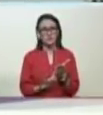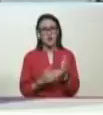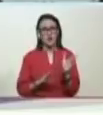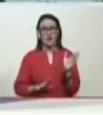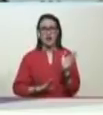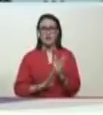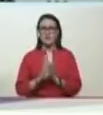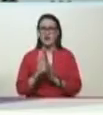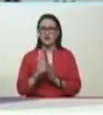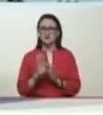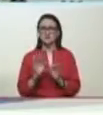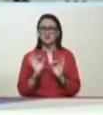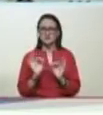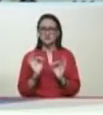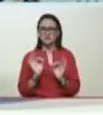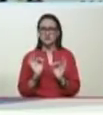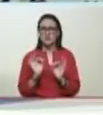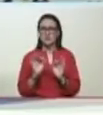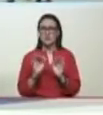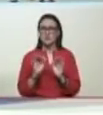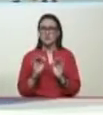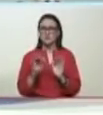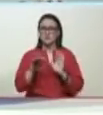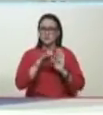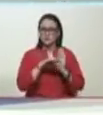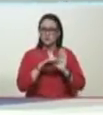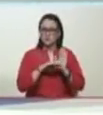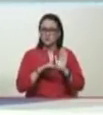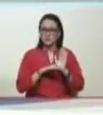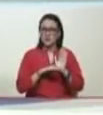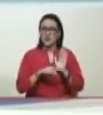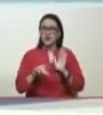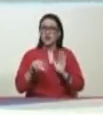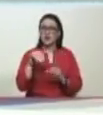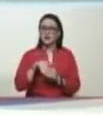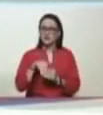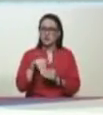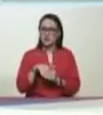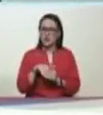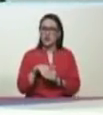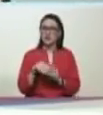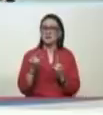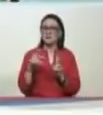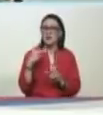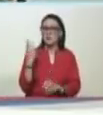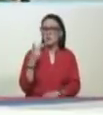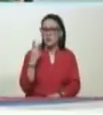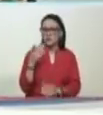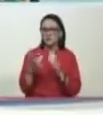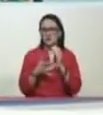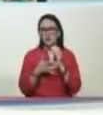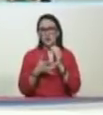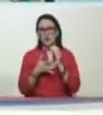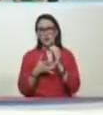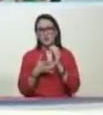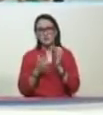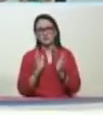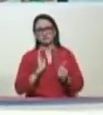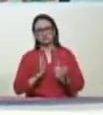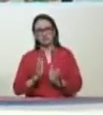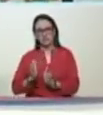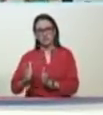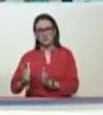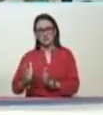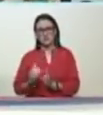únicos en el mundo de garantías electorales desde el punto de vista institucional, político, tecnológico,